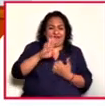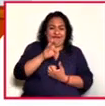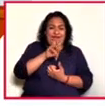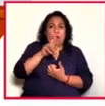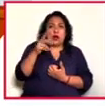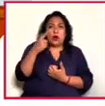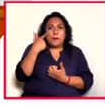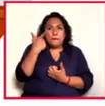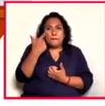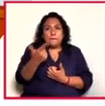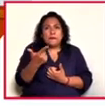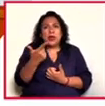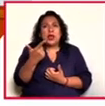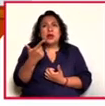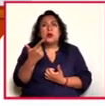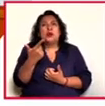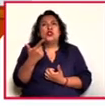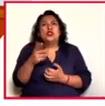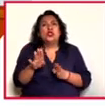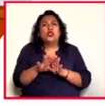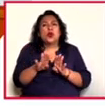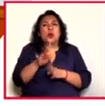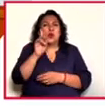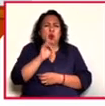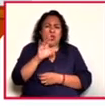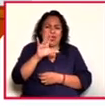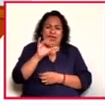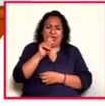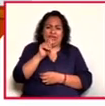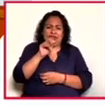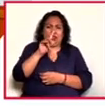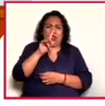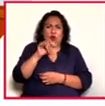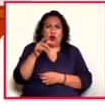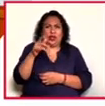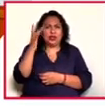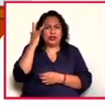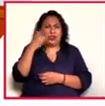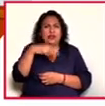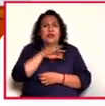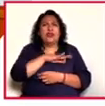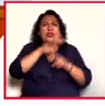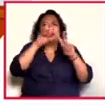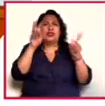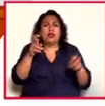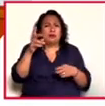las castradoras de Santa Fe. De esto nos habla la película La Diosa del Asfalto.